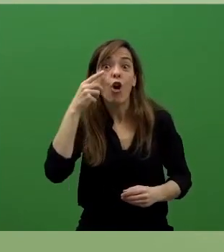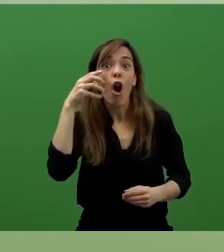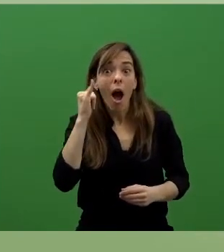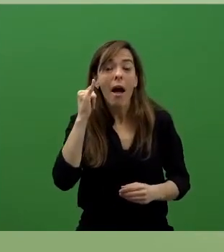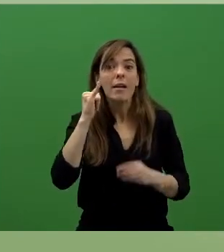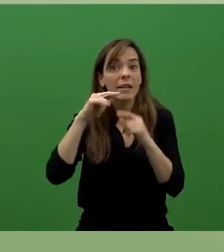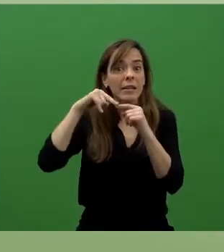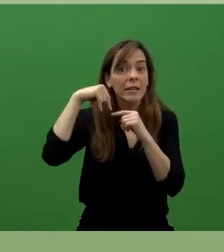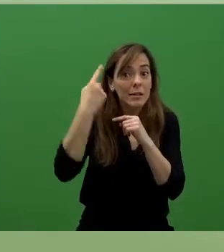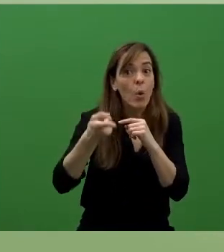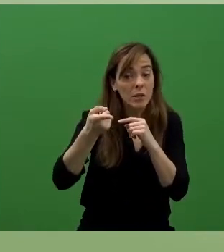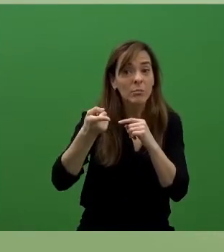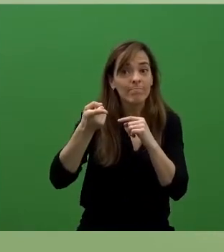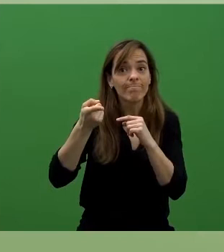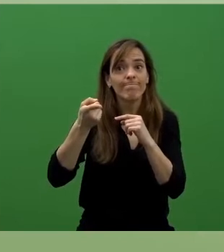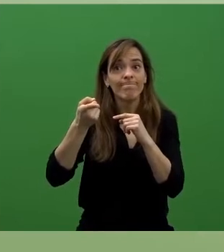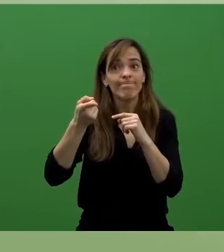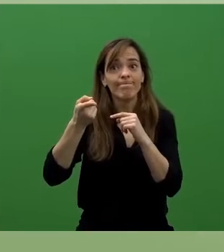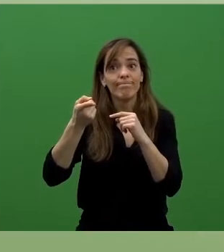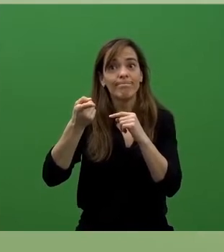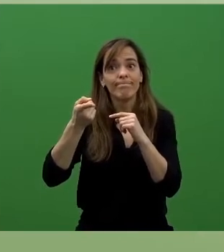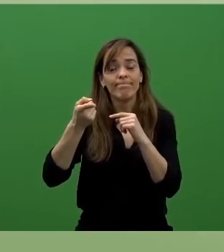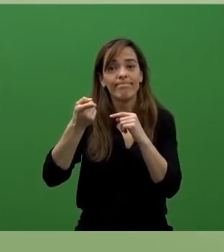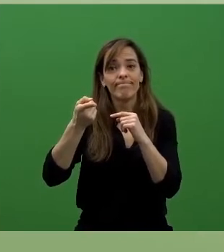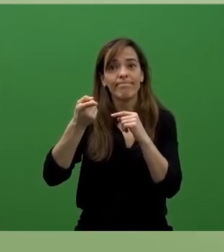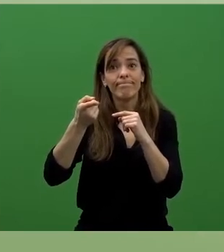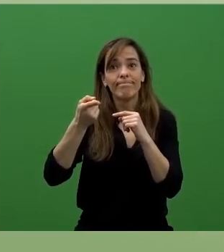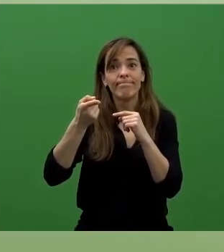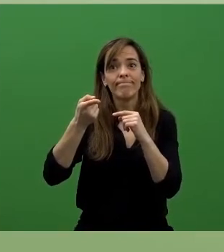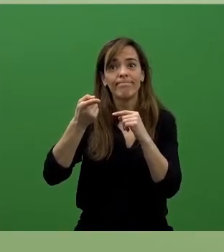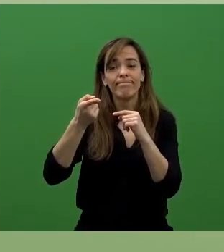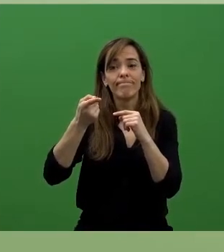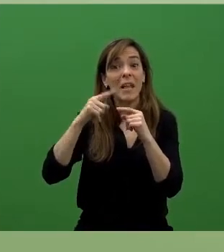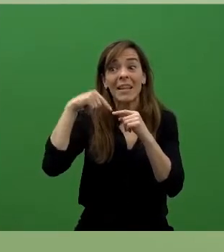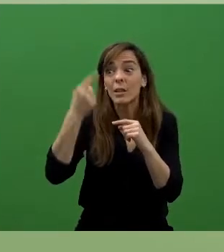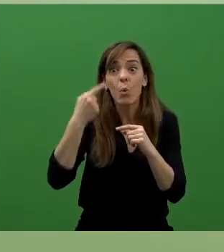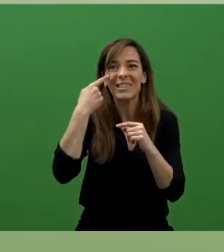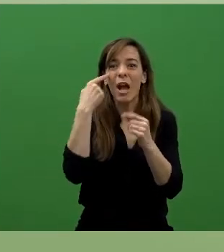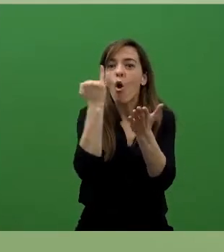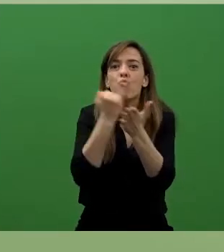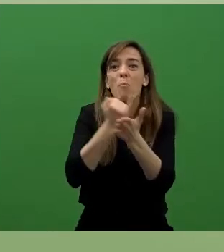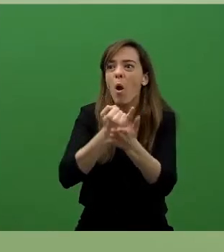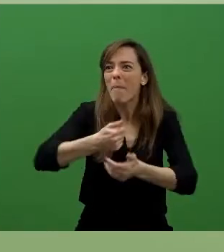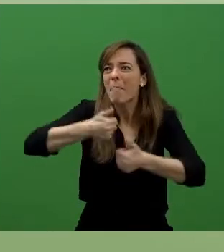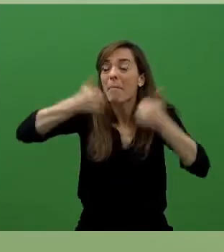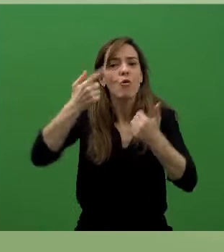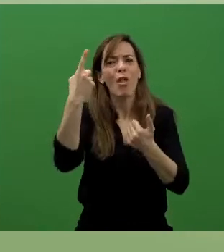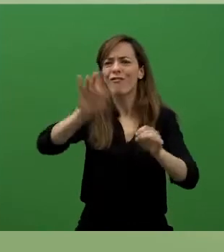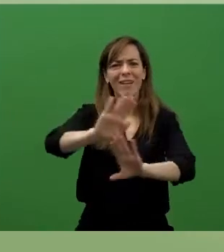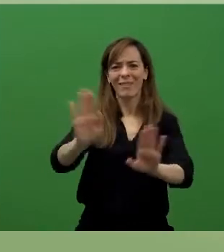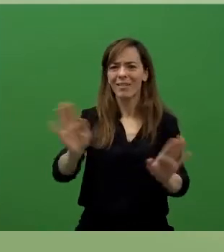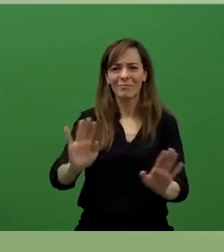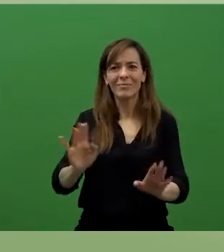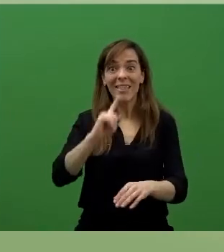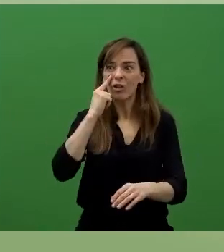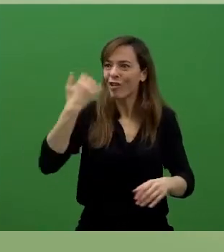gasto sanitario. Por un lado, porque ya paramos esta odisea diagnóstica y no hay que hacer más pruebas para llegar al diagnóstico, sino que además,